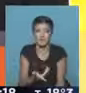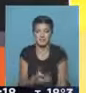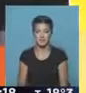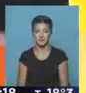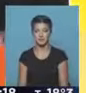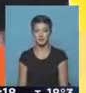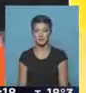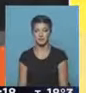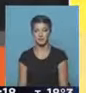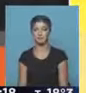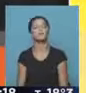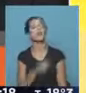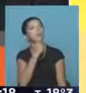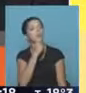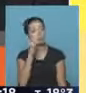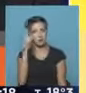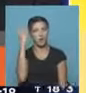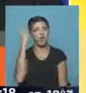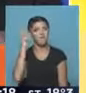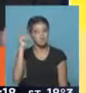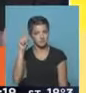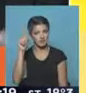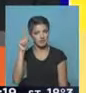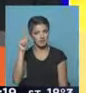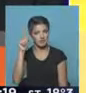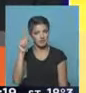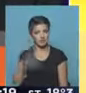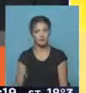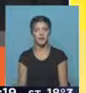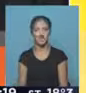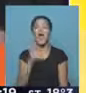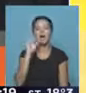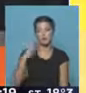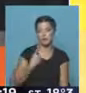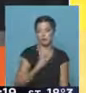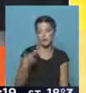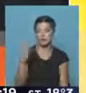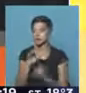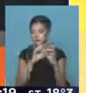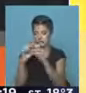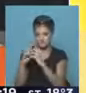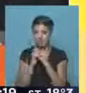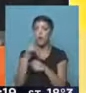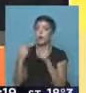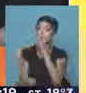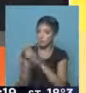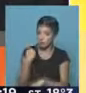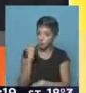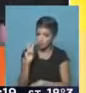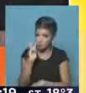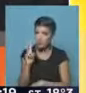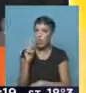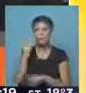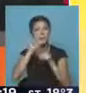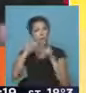Carlos, en Francia en particular hay algo que caracteriza a la sociedad, que es el malestar. Esta mañana vimos incidentes, por ejemplo, de